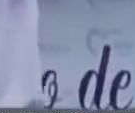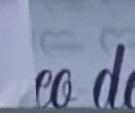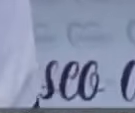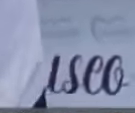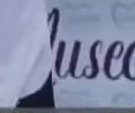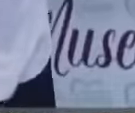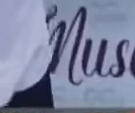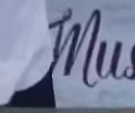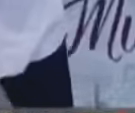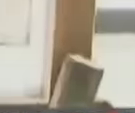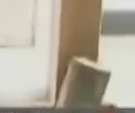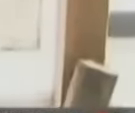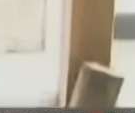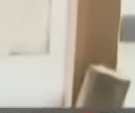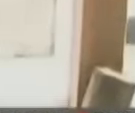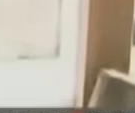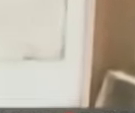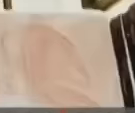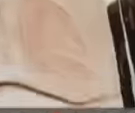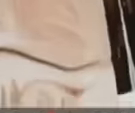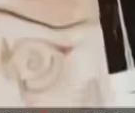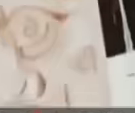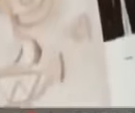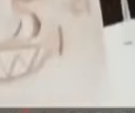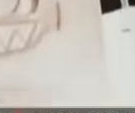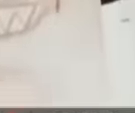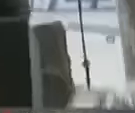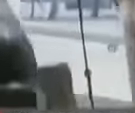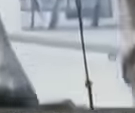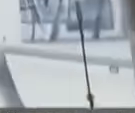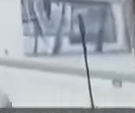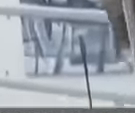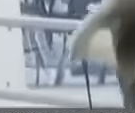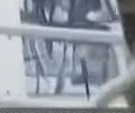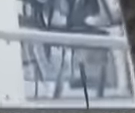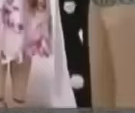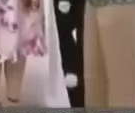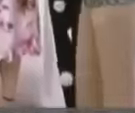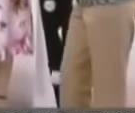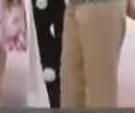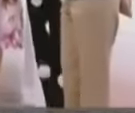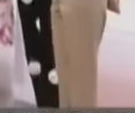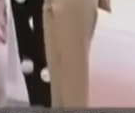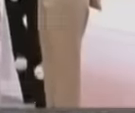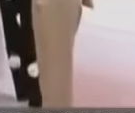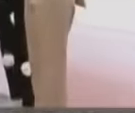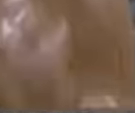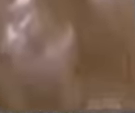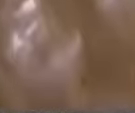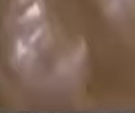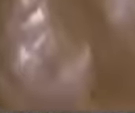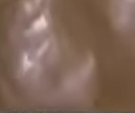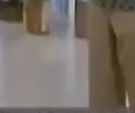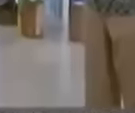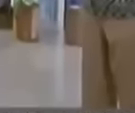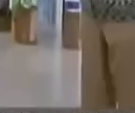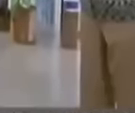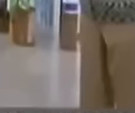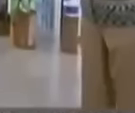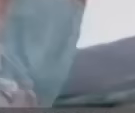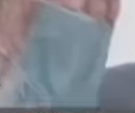seleccionadas 259 obras de pintura, dibujo, fotografía, escultura, arte digital, entre otras,